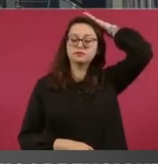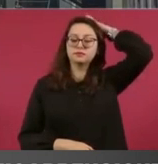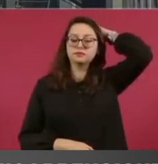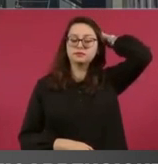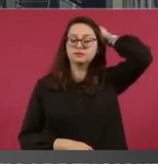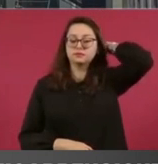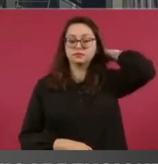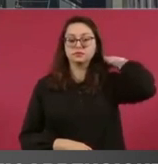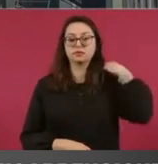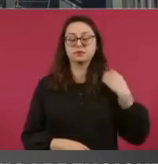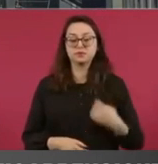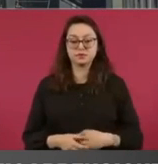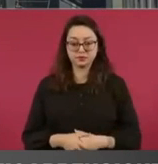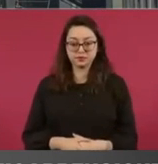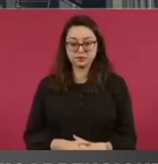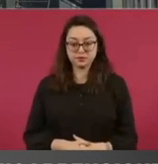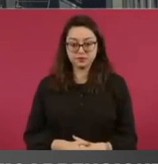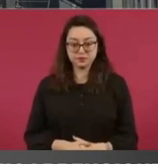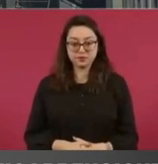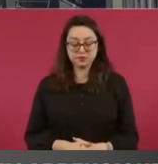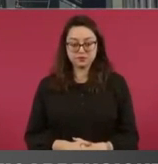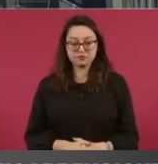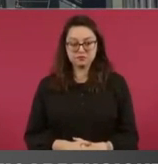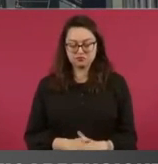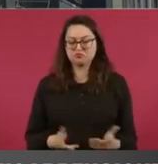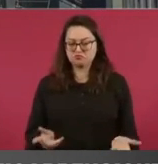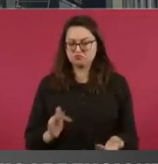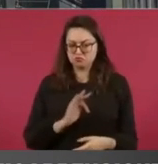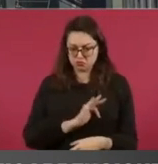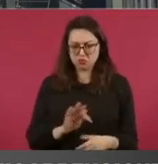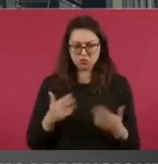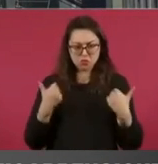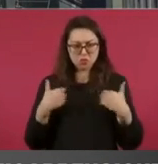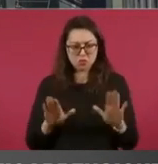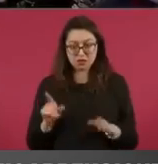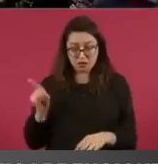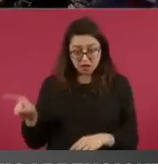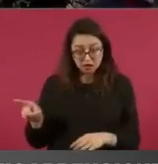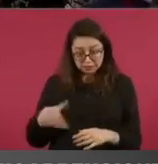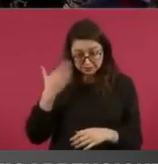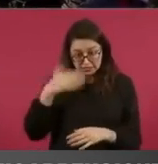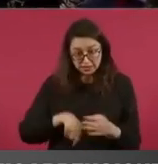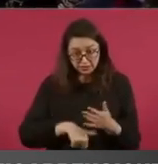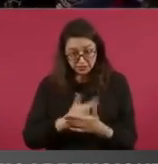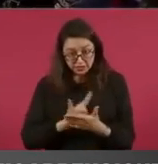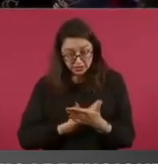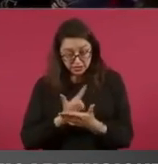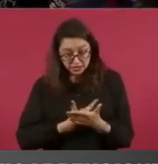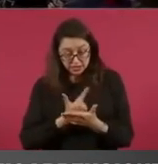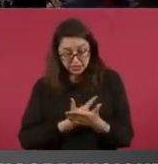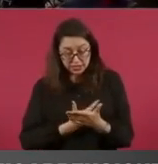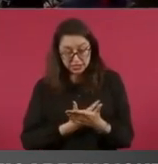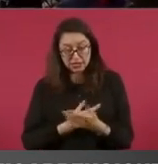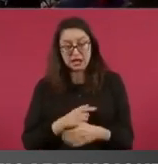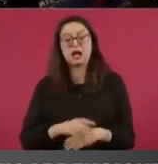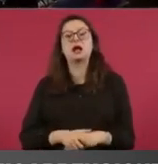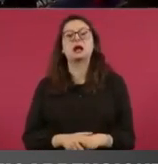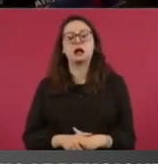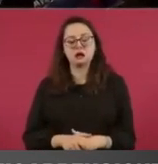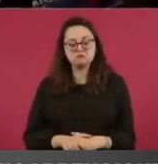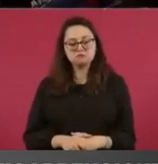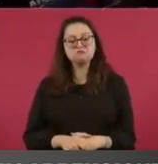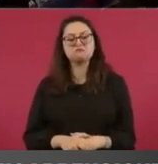ser, puede ser. ¿Y es economista él? Sí, economista y financierista. Ah, no.